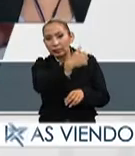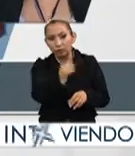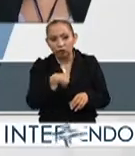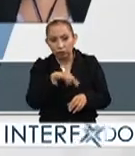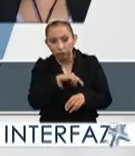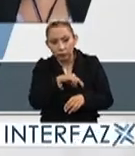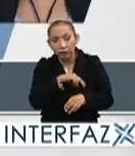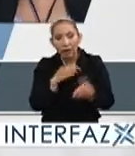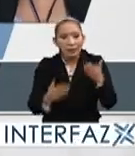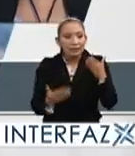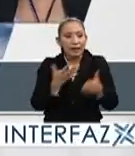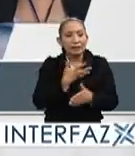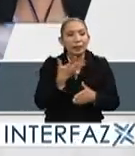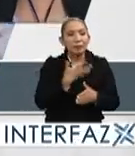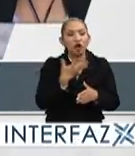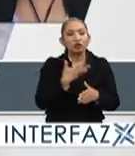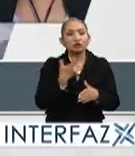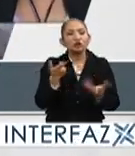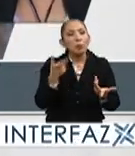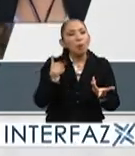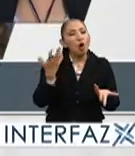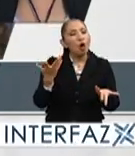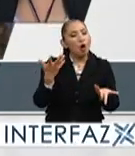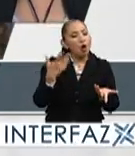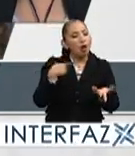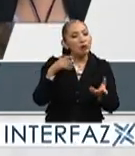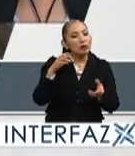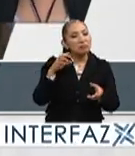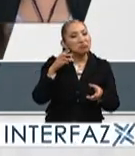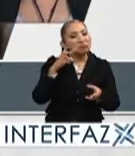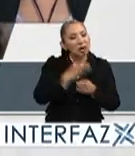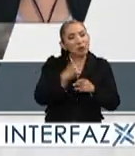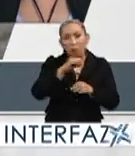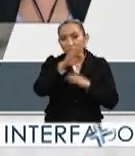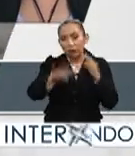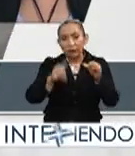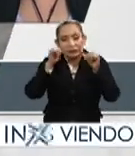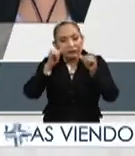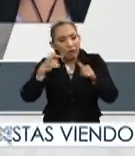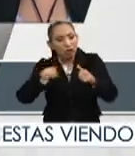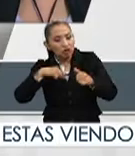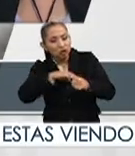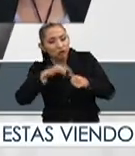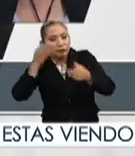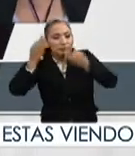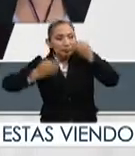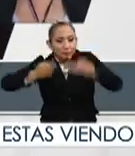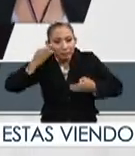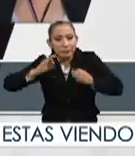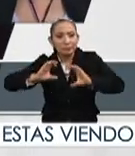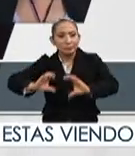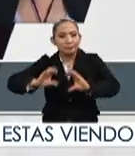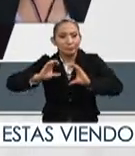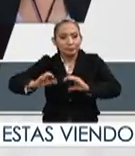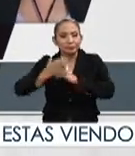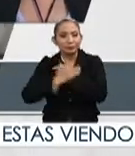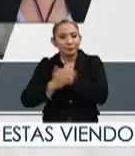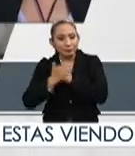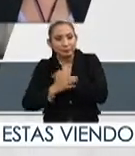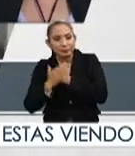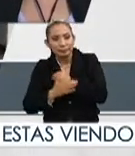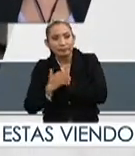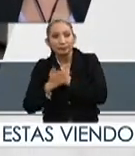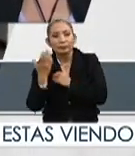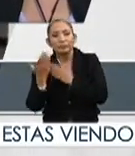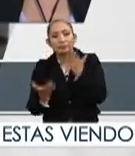nosotros. A veces tenemos algunas ganancias secundarias porque todo el mundo está al pendiente de nosotros, nos cuida, nos apapacha,